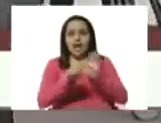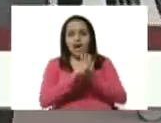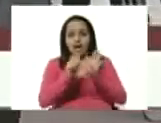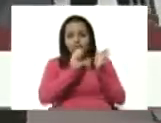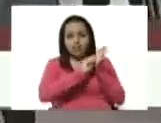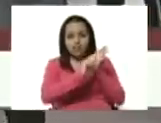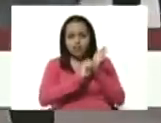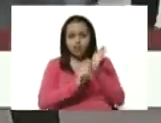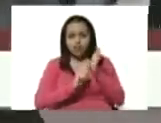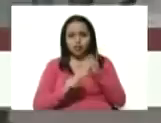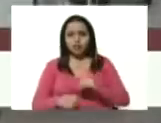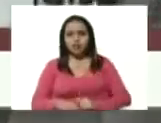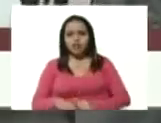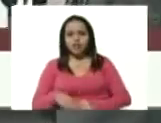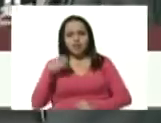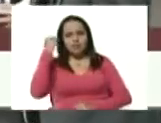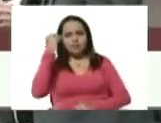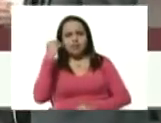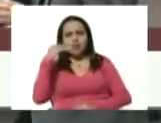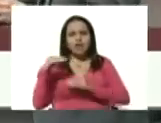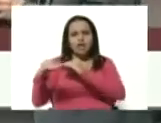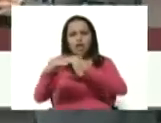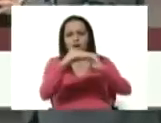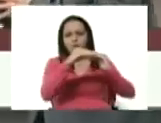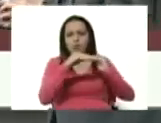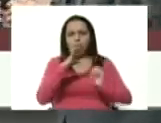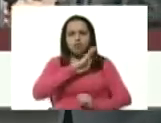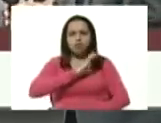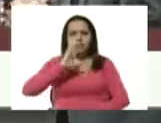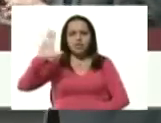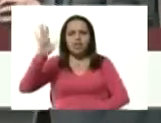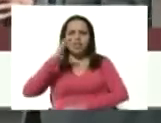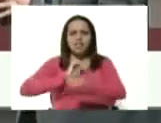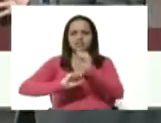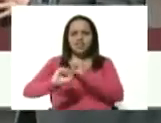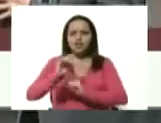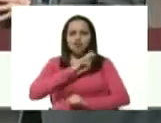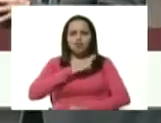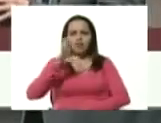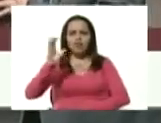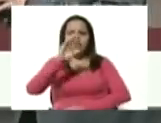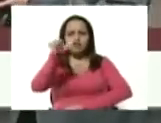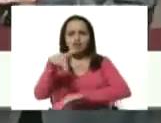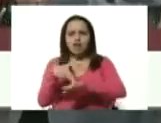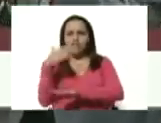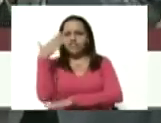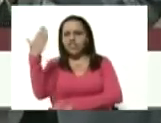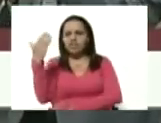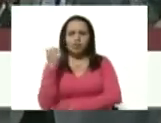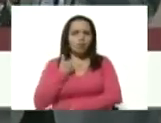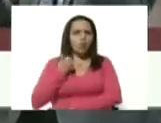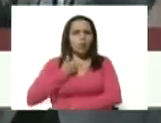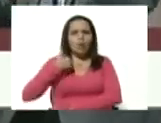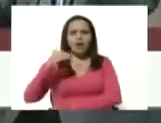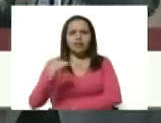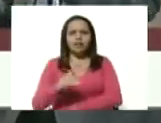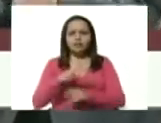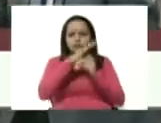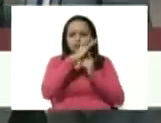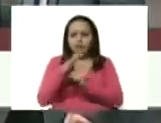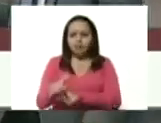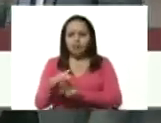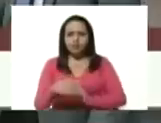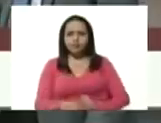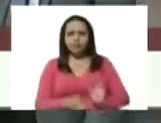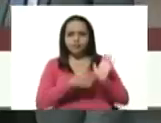opinión Igualdad Soberana, defendiendo así la soberanía nacional frente a cualquier imperio,